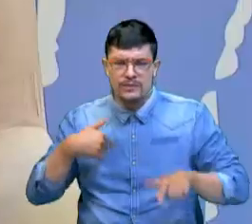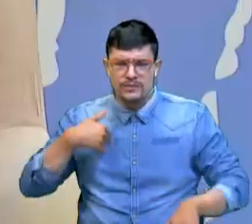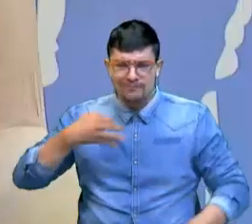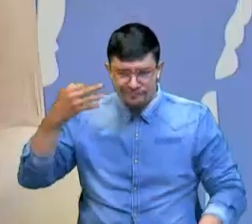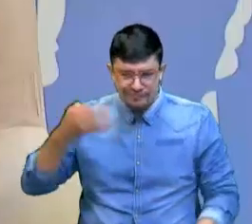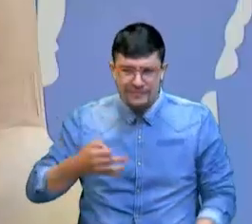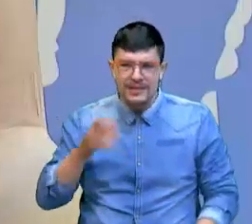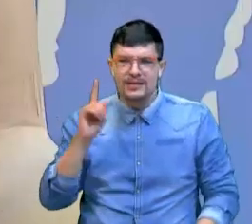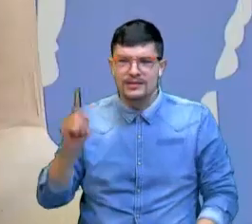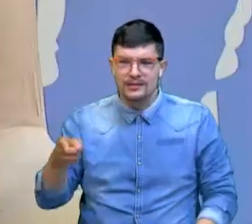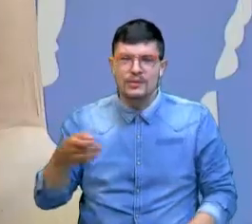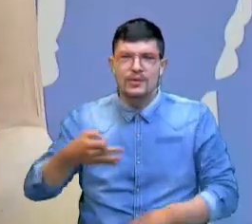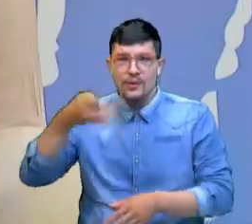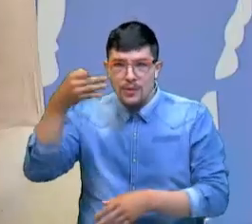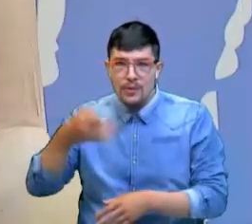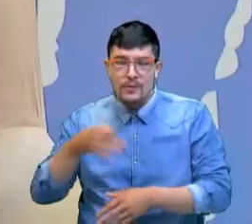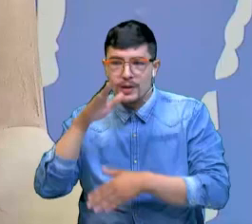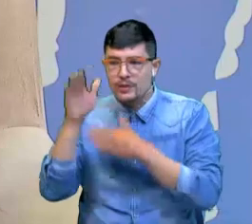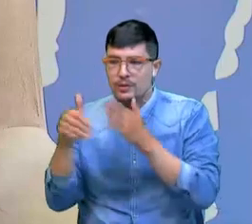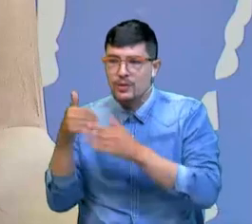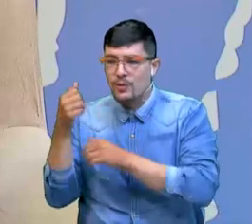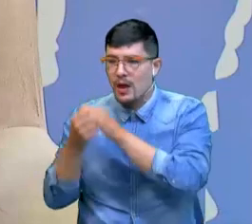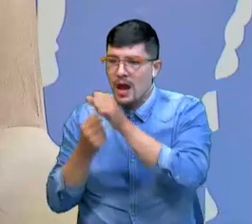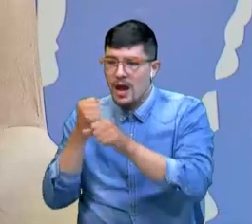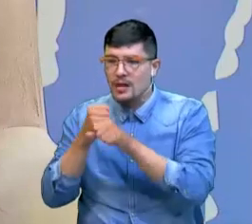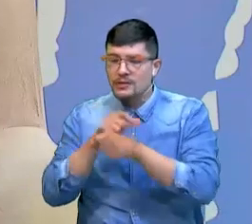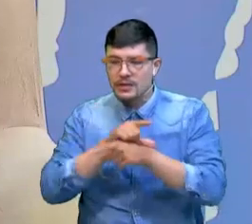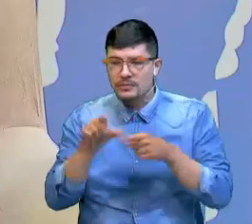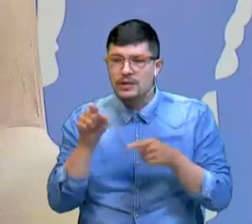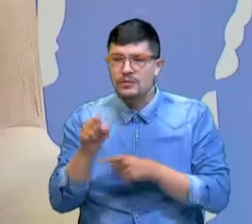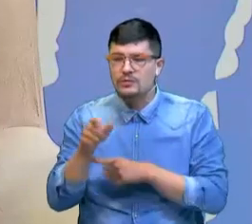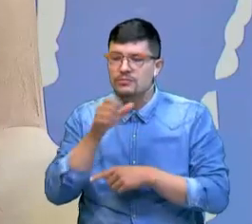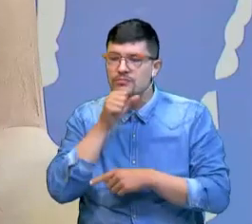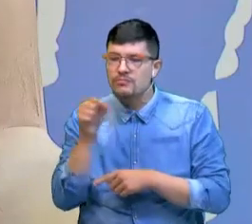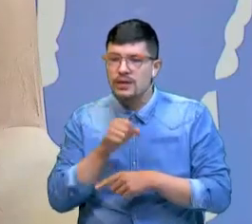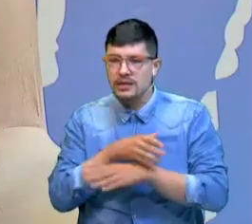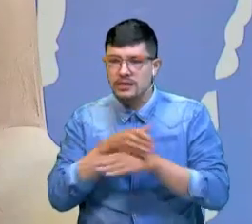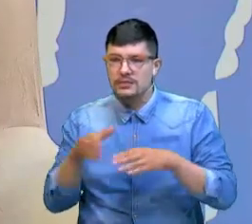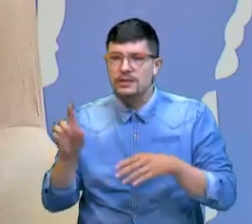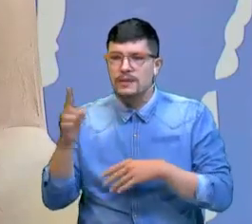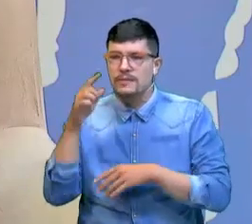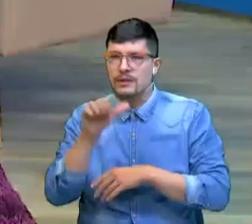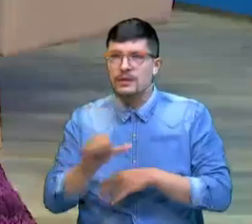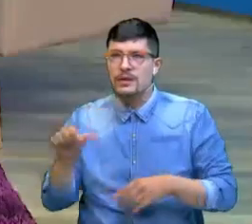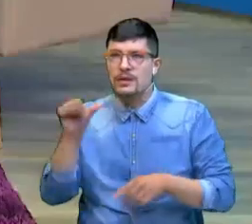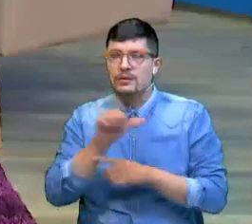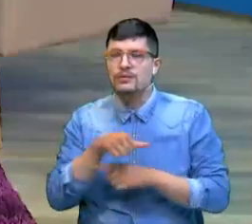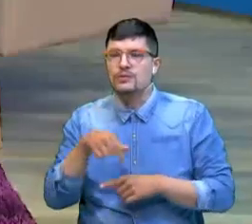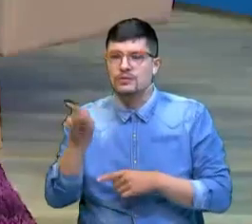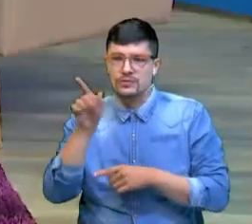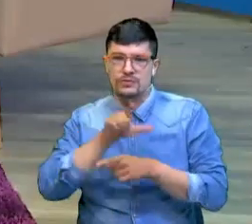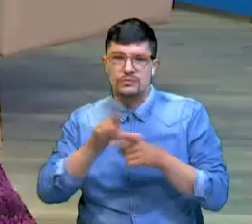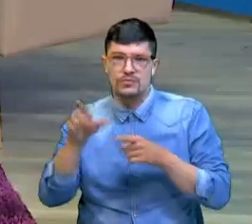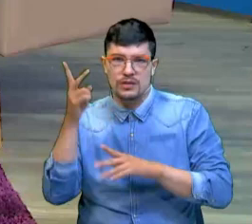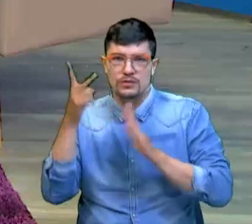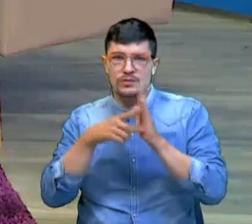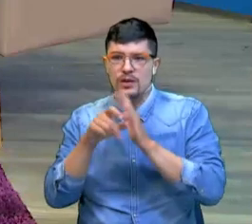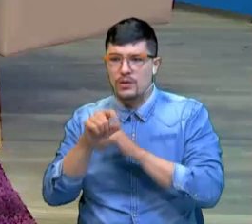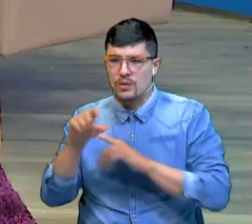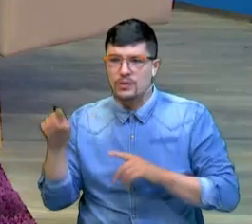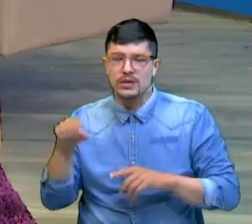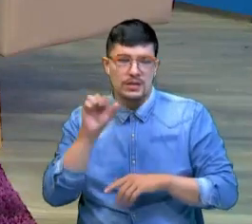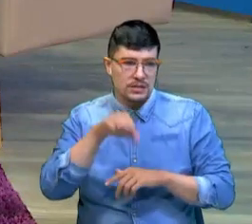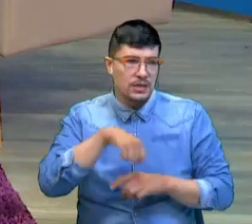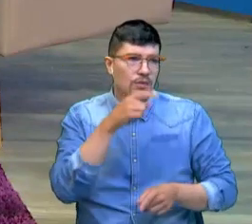ello, cumplió tanto edad y semanas para vejez después del 1 de agosto del 11. Sí, porque dice que a partir del